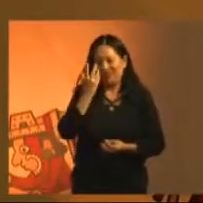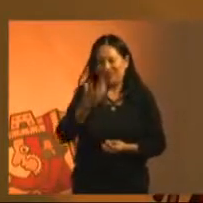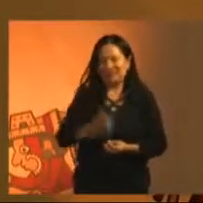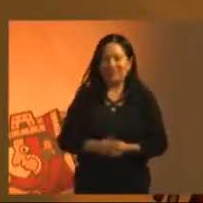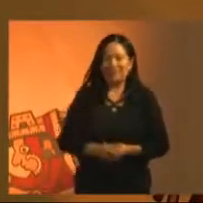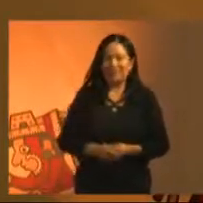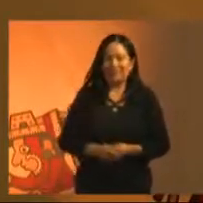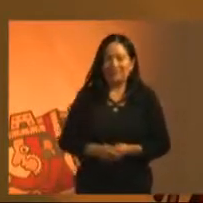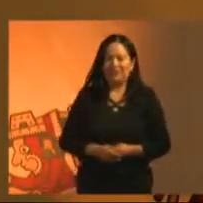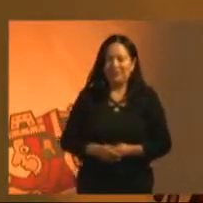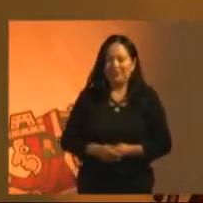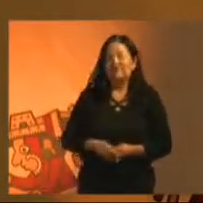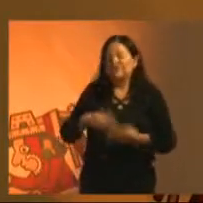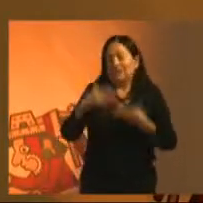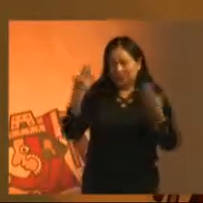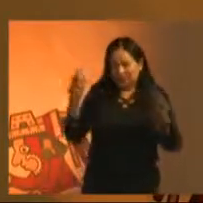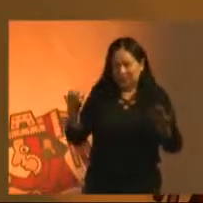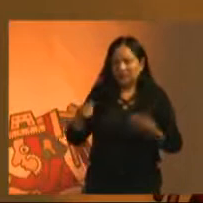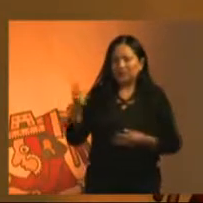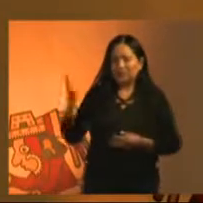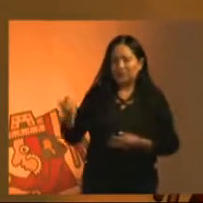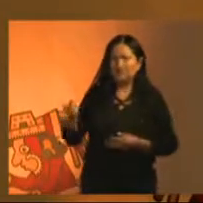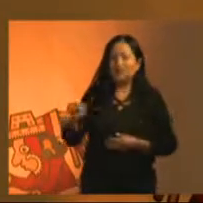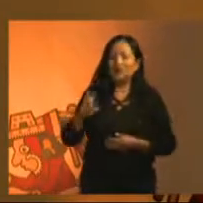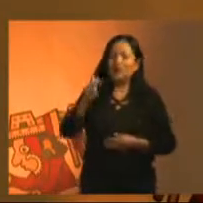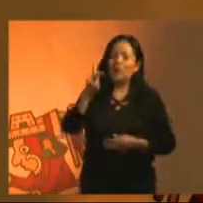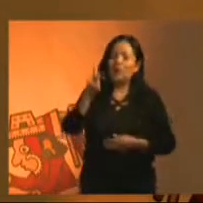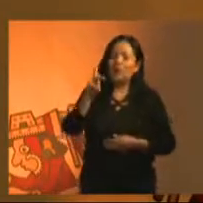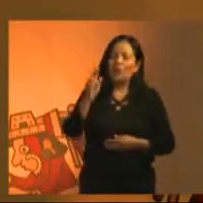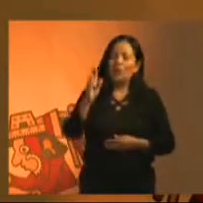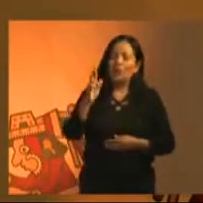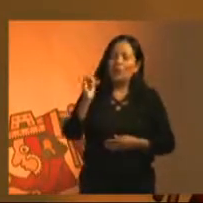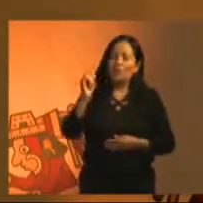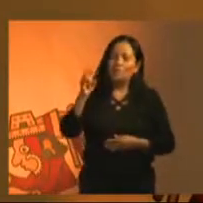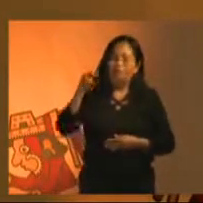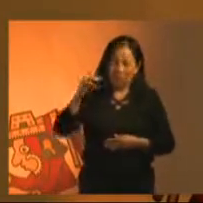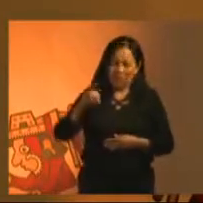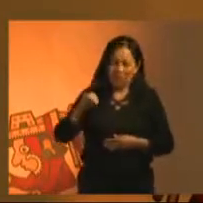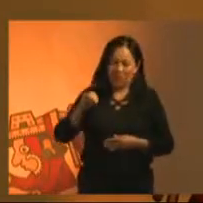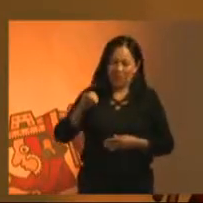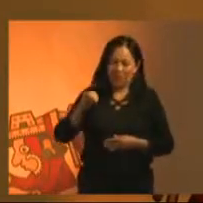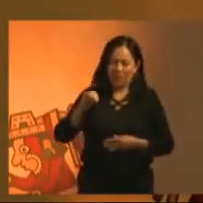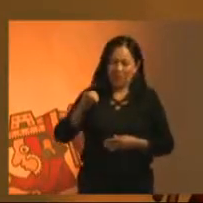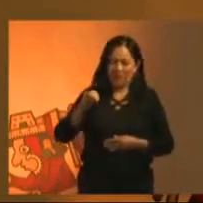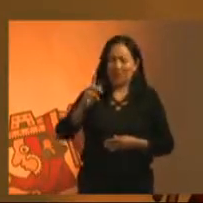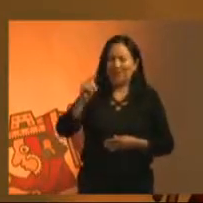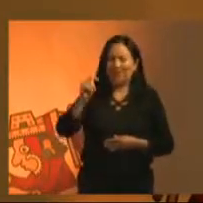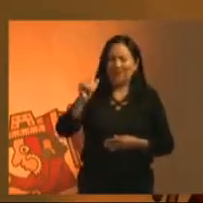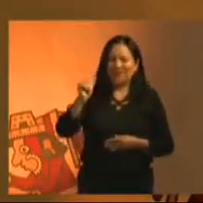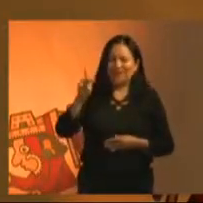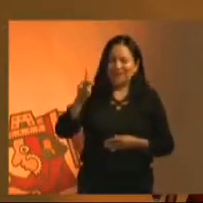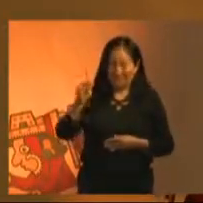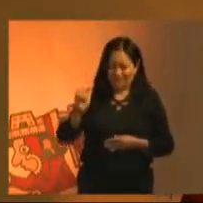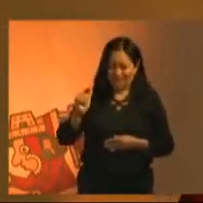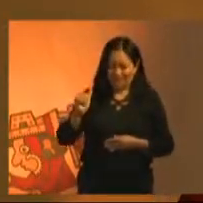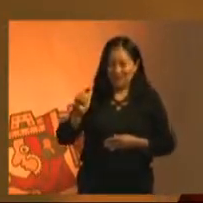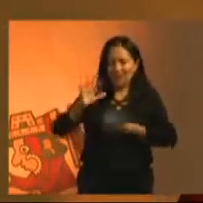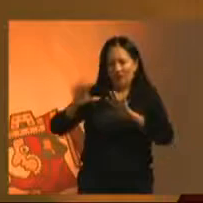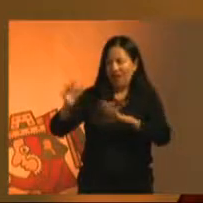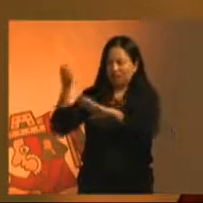y en este contexto de represión primo tapia vuelve a las ciénagas acá vuelve a su naranja natal al pueblo de naranja